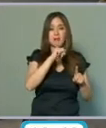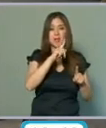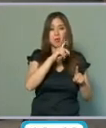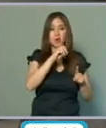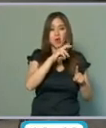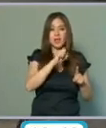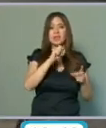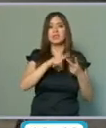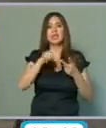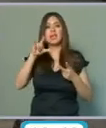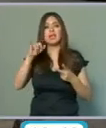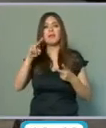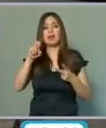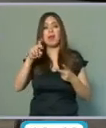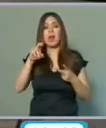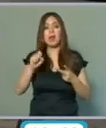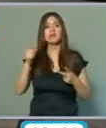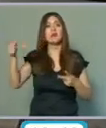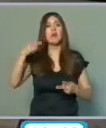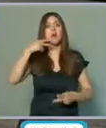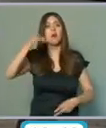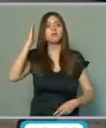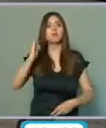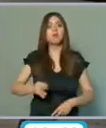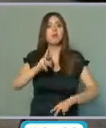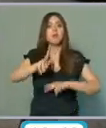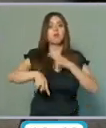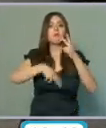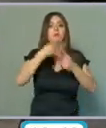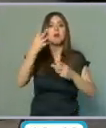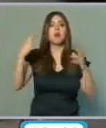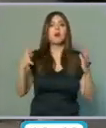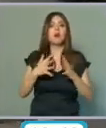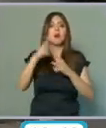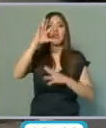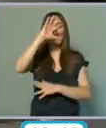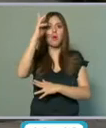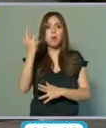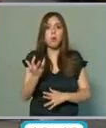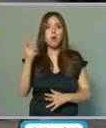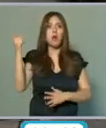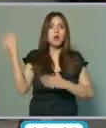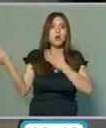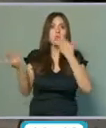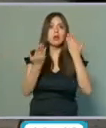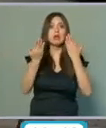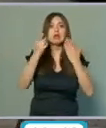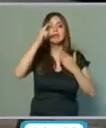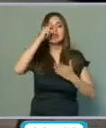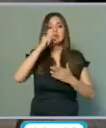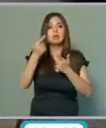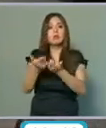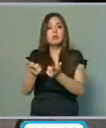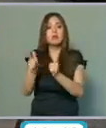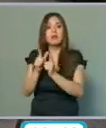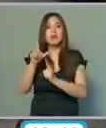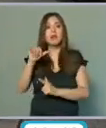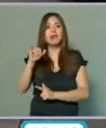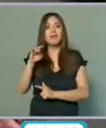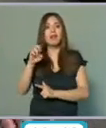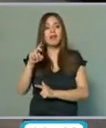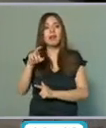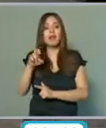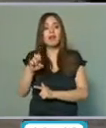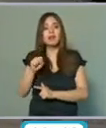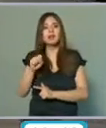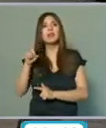que va a la batalla de Tacubaya siendo estudiante y que pierden los liberales. Díaz Covarrubias era liberal